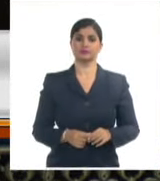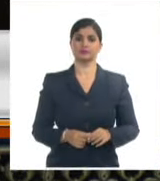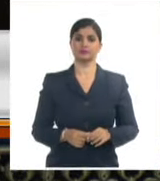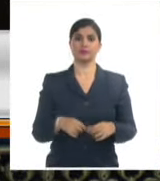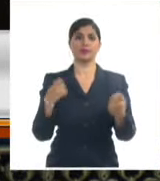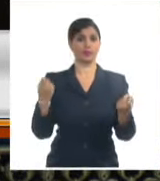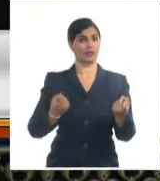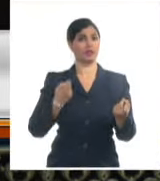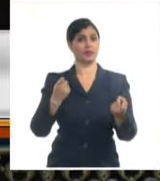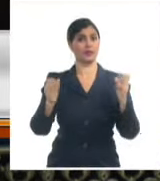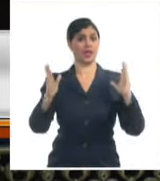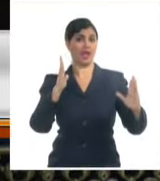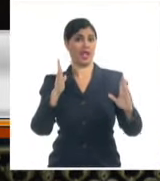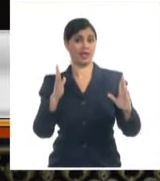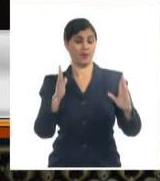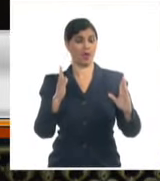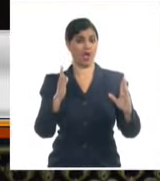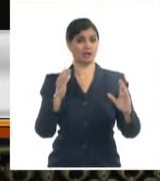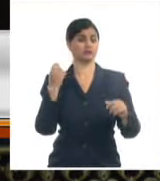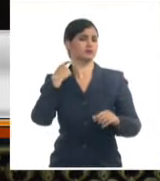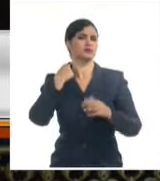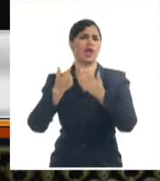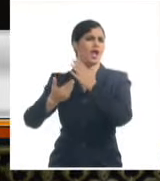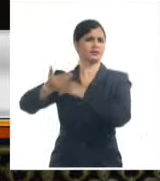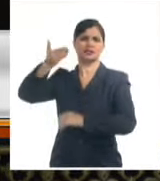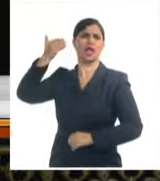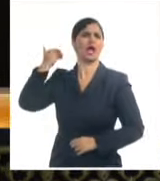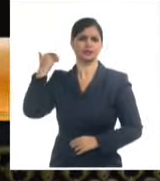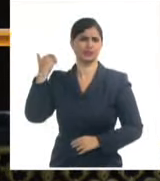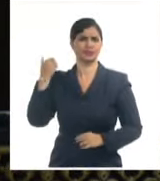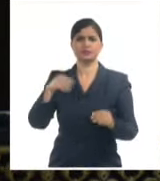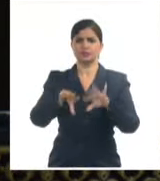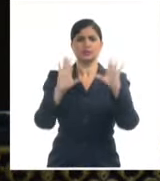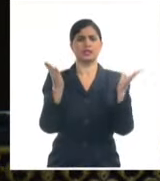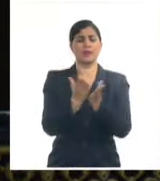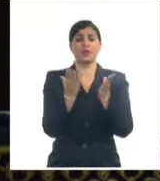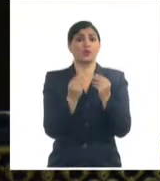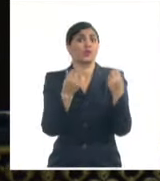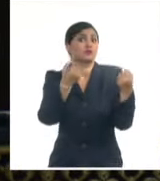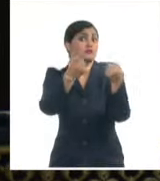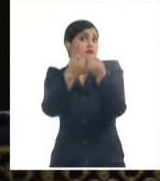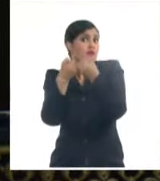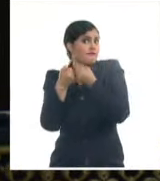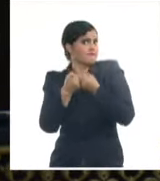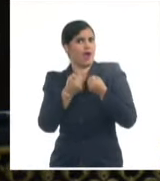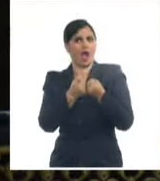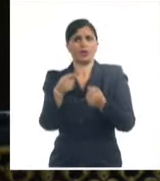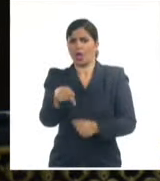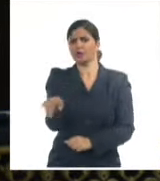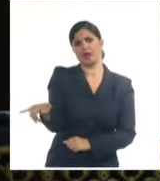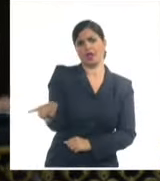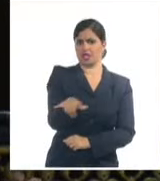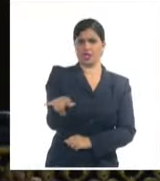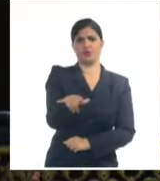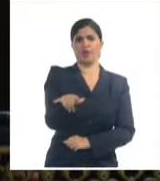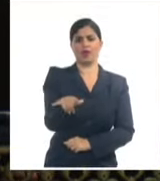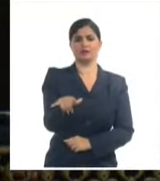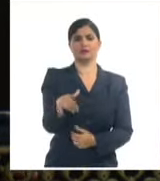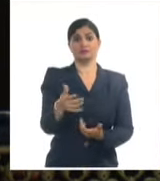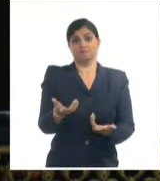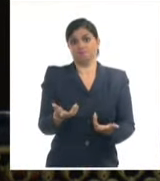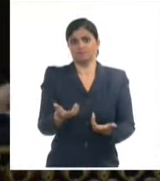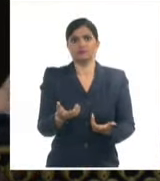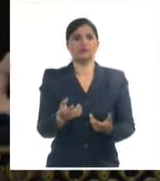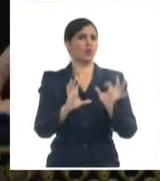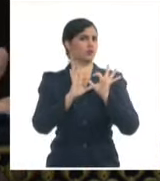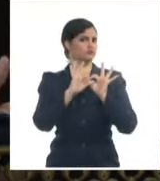Durante la época de la Guerra Fría era por la misma razón, tratar de prevenir que los países soberanos tomaran sus